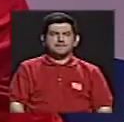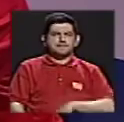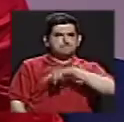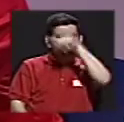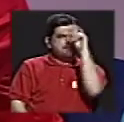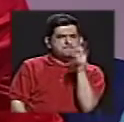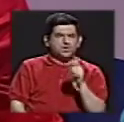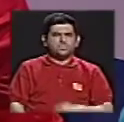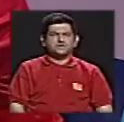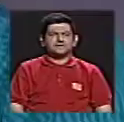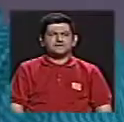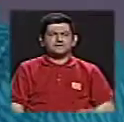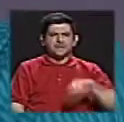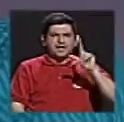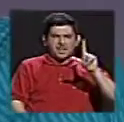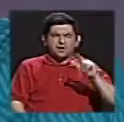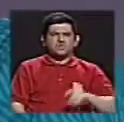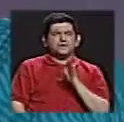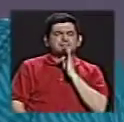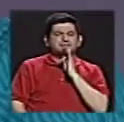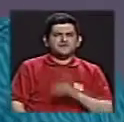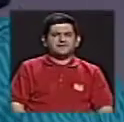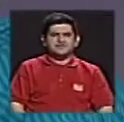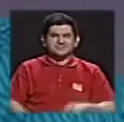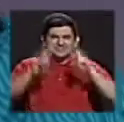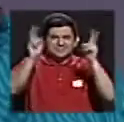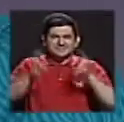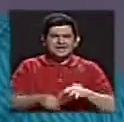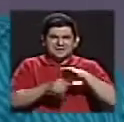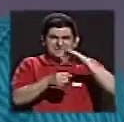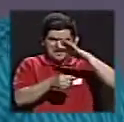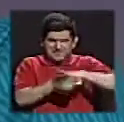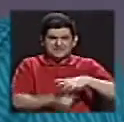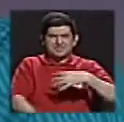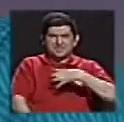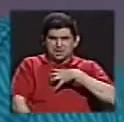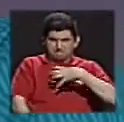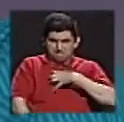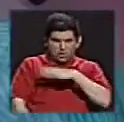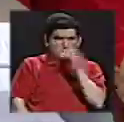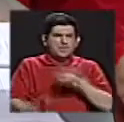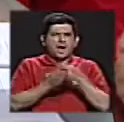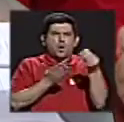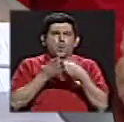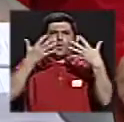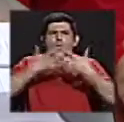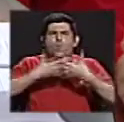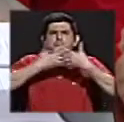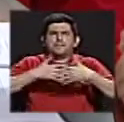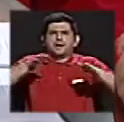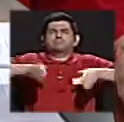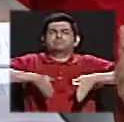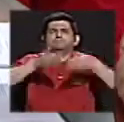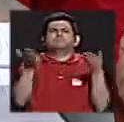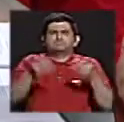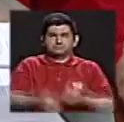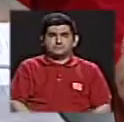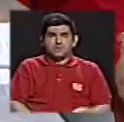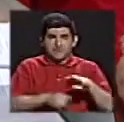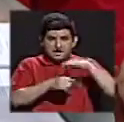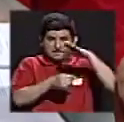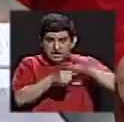pregunta aquí Laura de Tibás, ¿cómo está el tema de las semillas? ¿Tienen propias o tienen que comprarlas a alguna empresa? Con respecto a